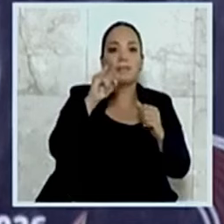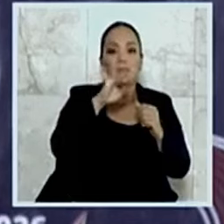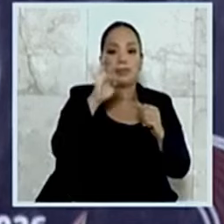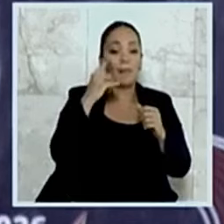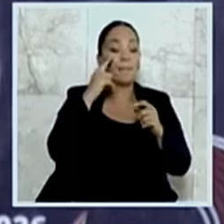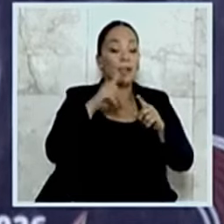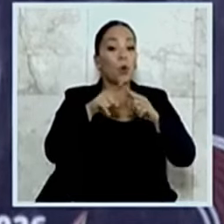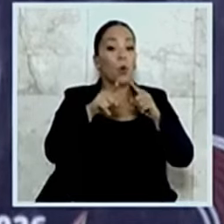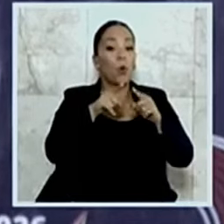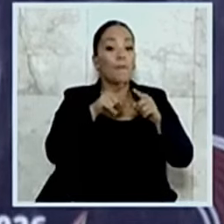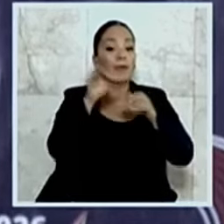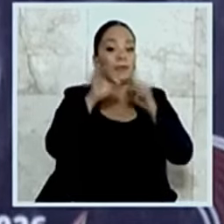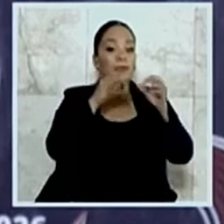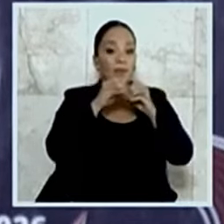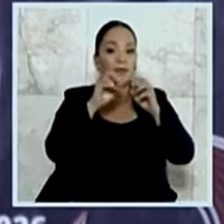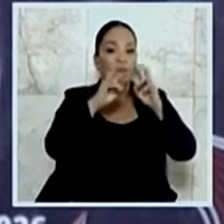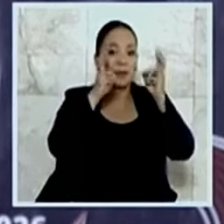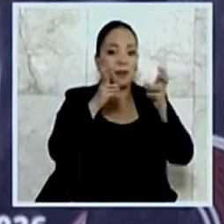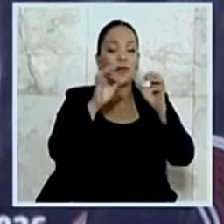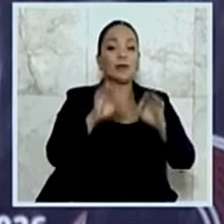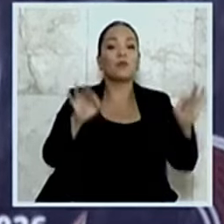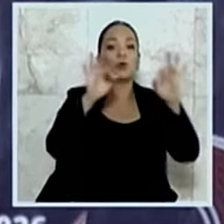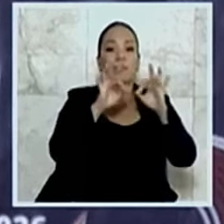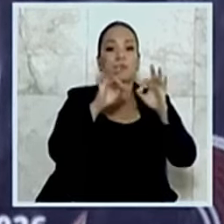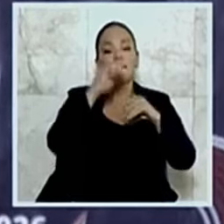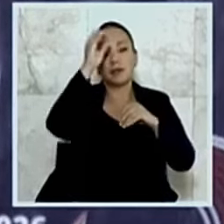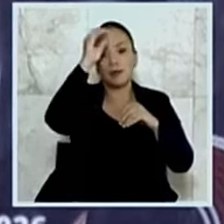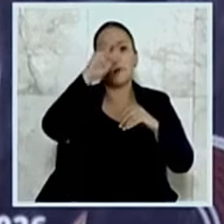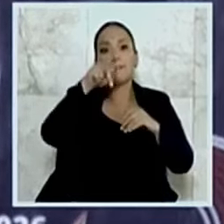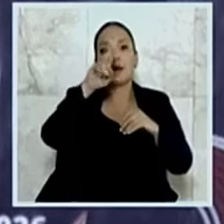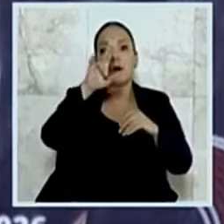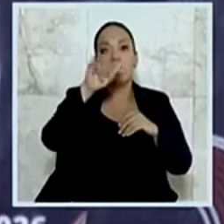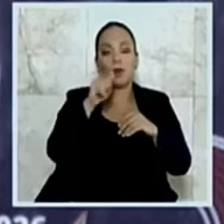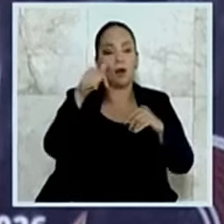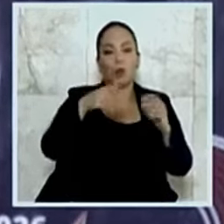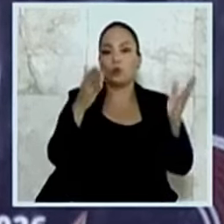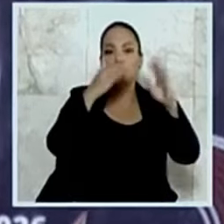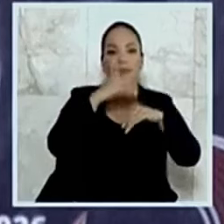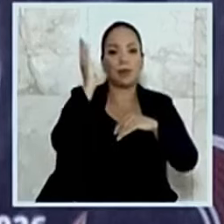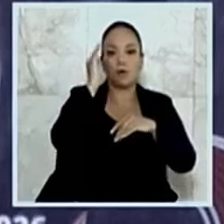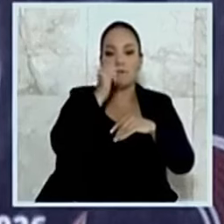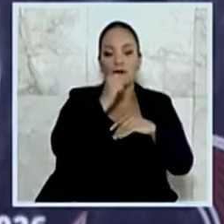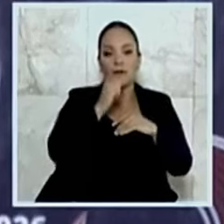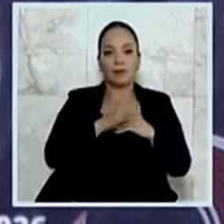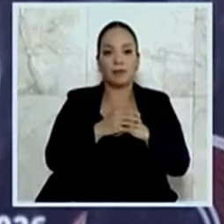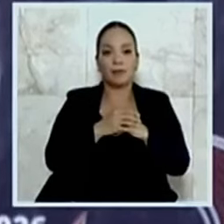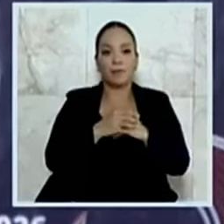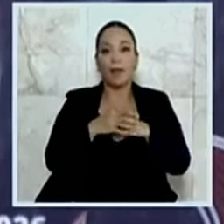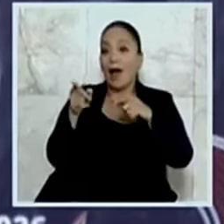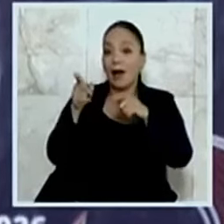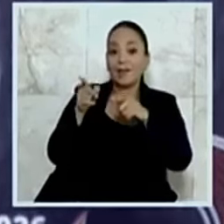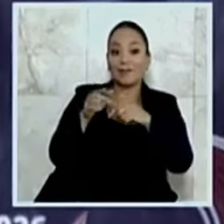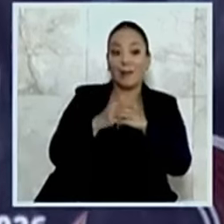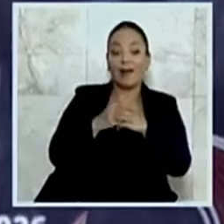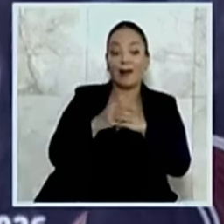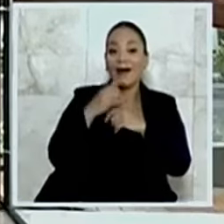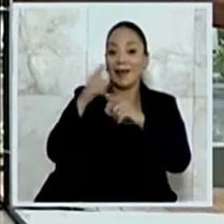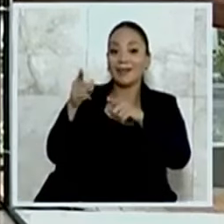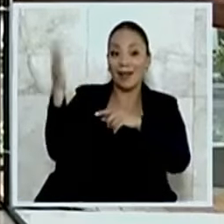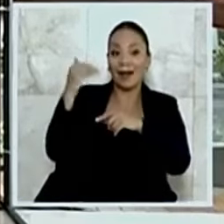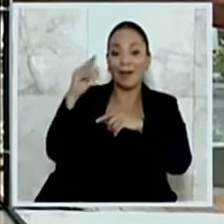Esta es la información preliminar del proyecto de ley, que también he conversado con la ministra de Ciencia y Tecnología, pero, presidente, para ampliar más